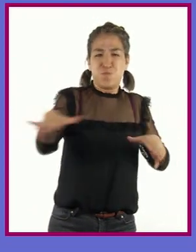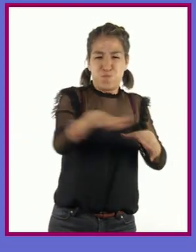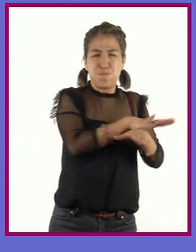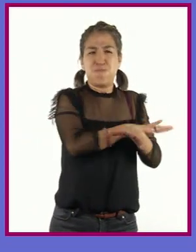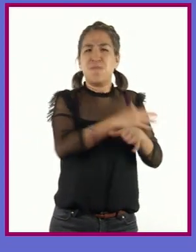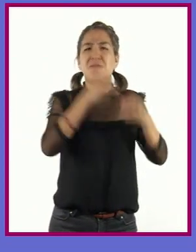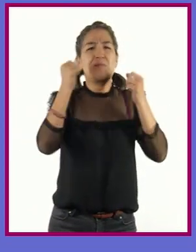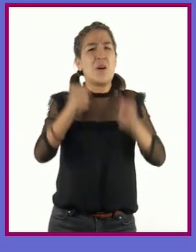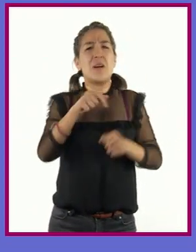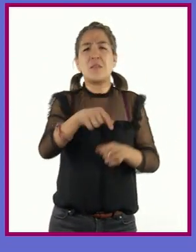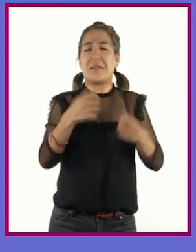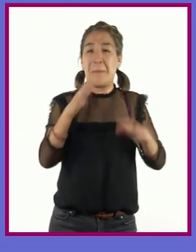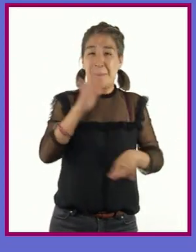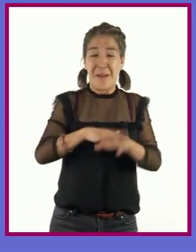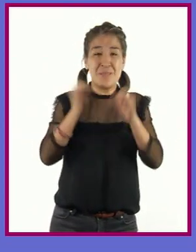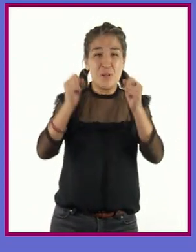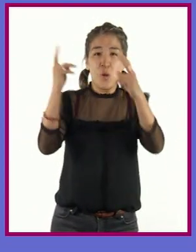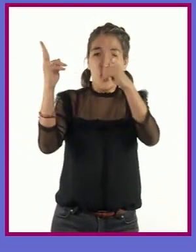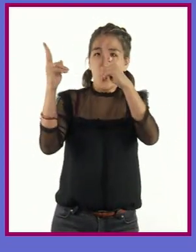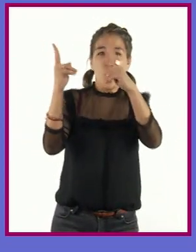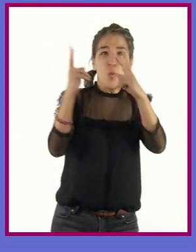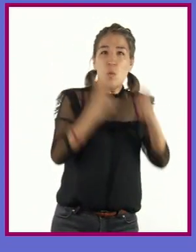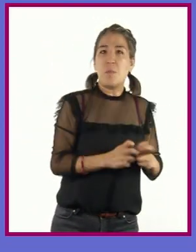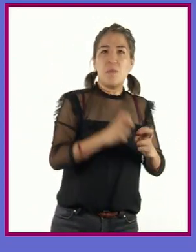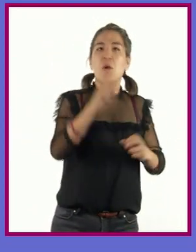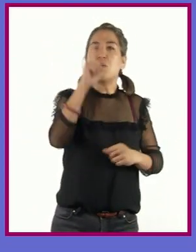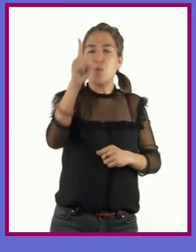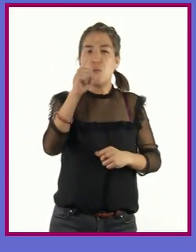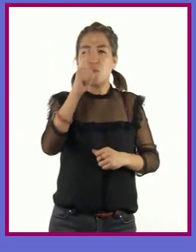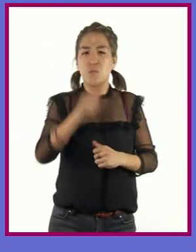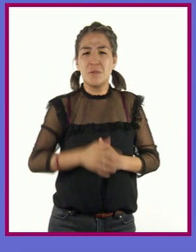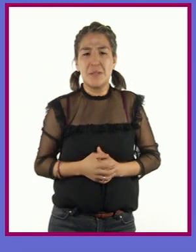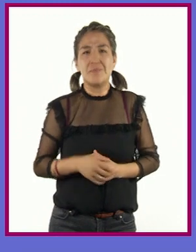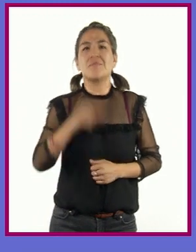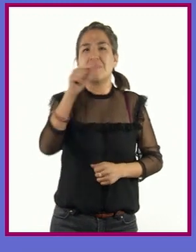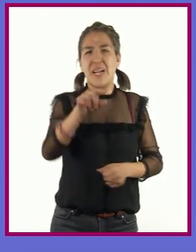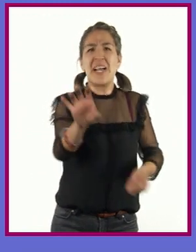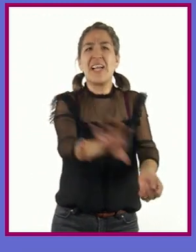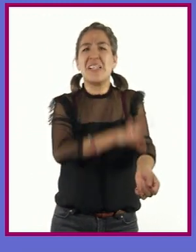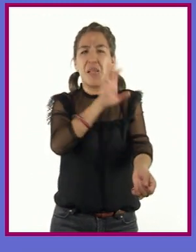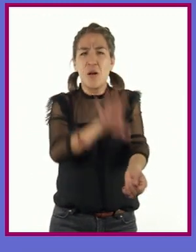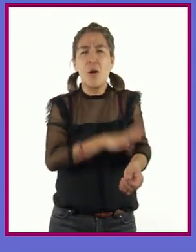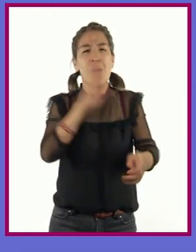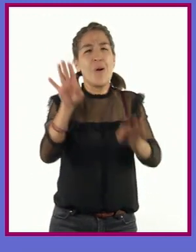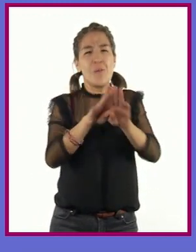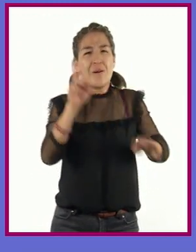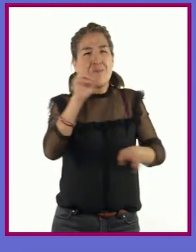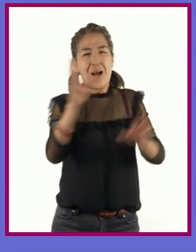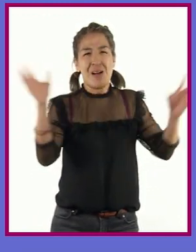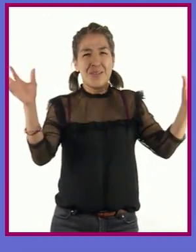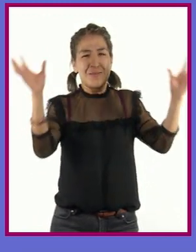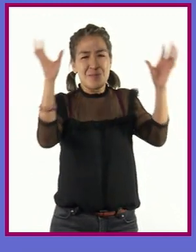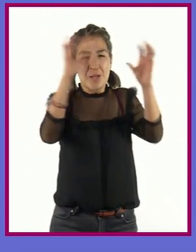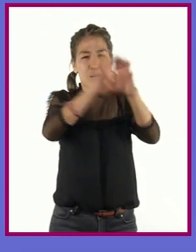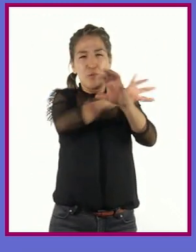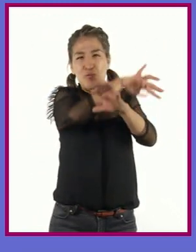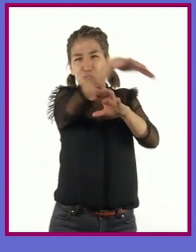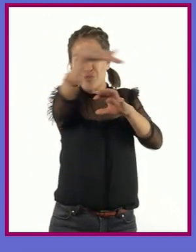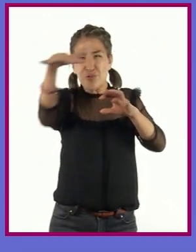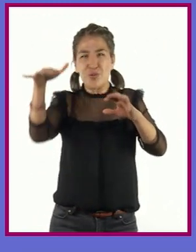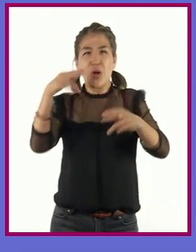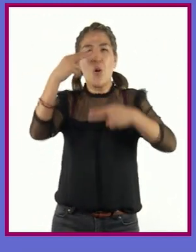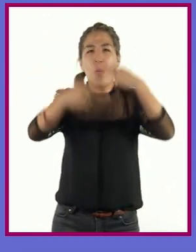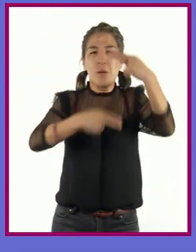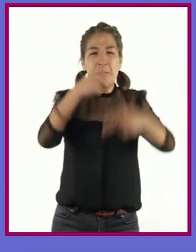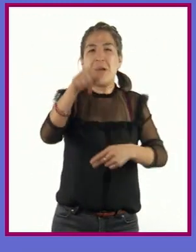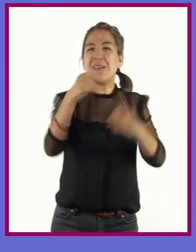tan increíblemente poderosos que se tragan hasta la luz. Sí, esa energía que hace visible todo lo que nos rodea en el universo. Son